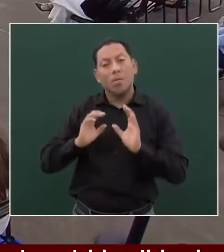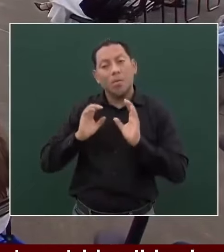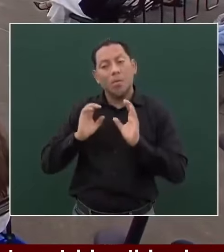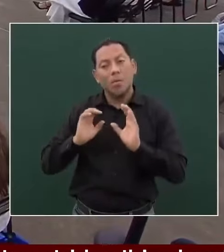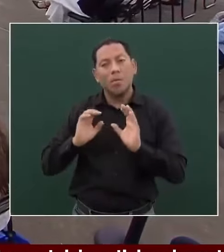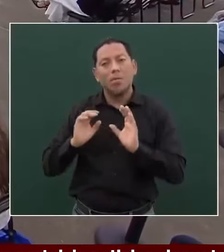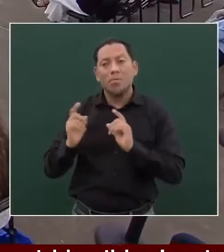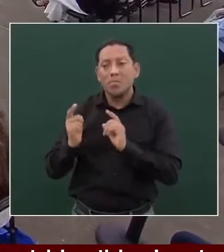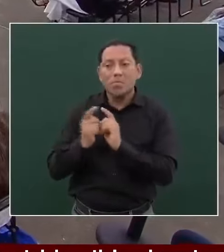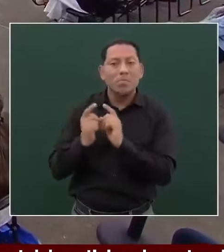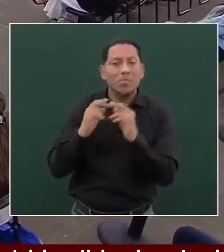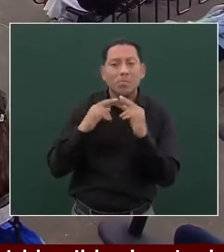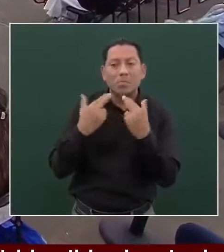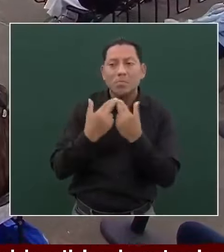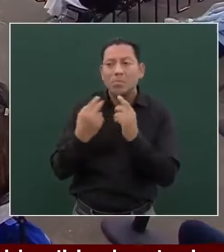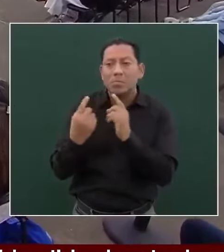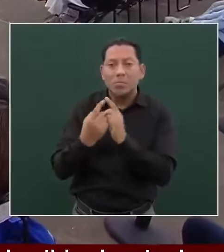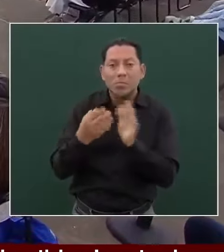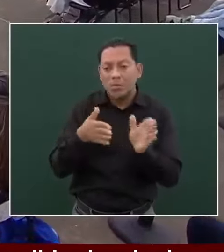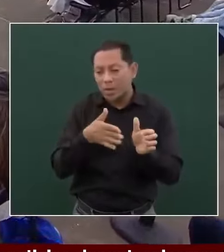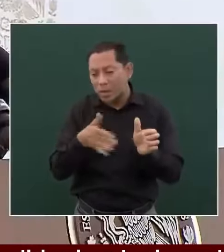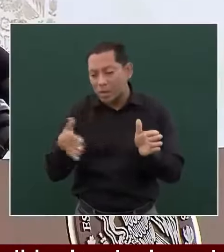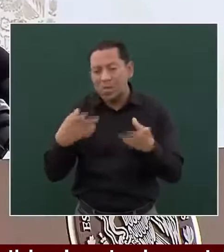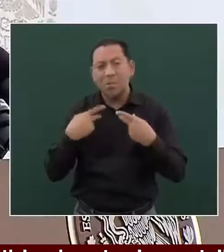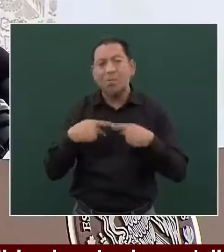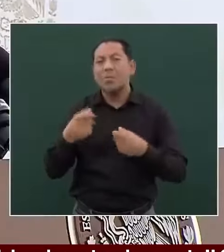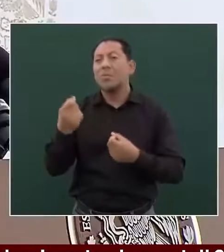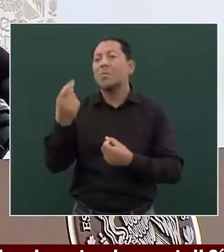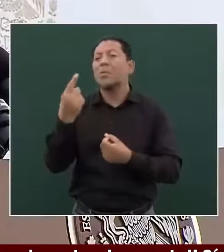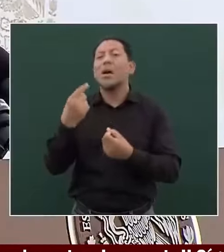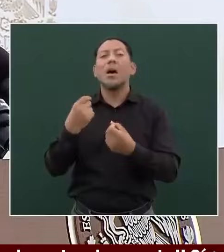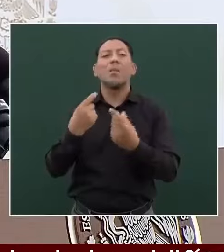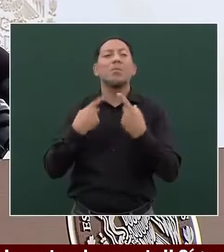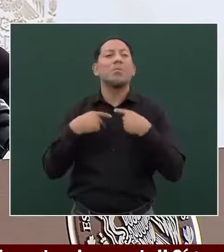reunirme mucho con cierta gente,